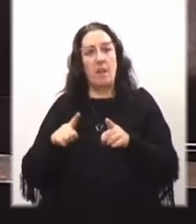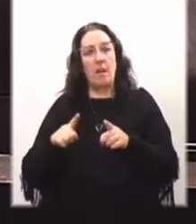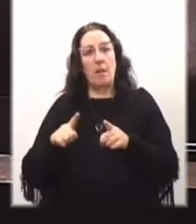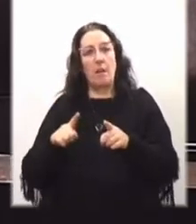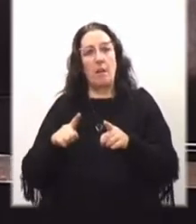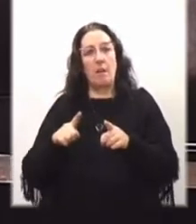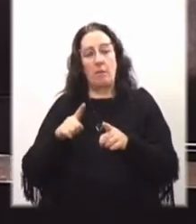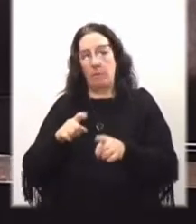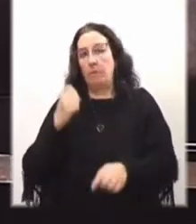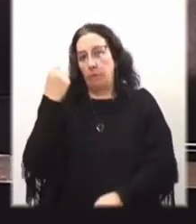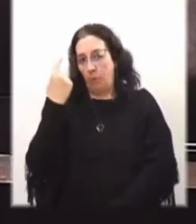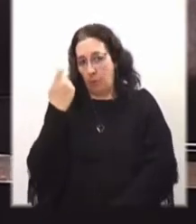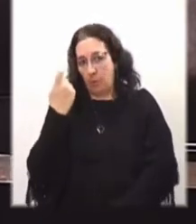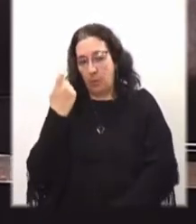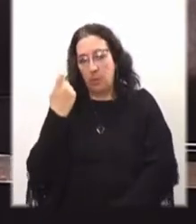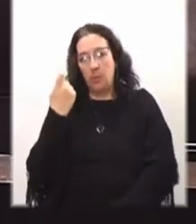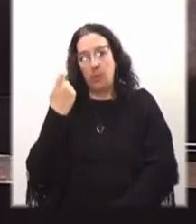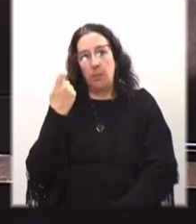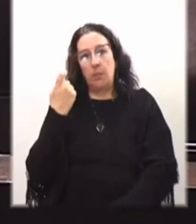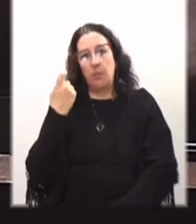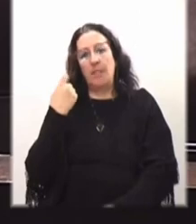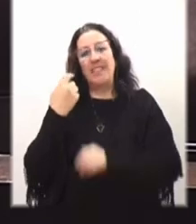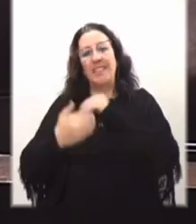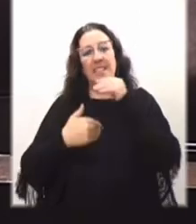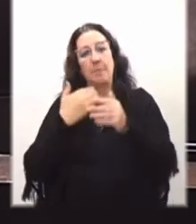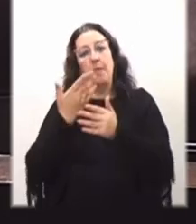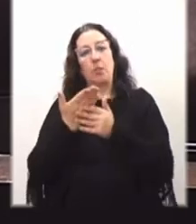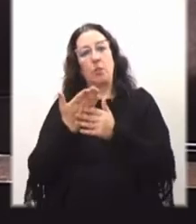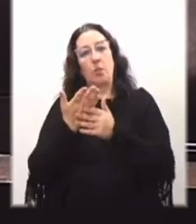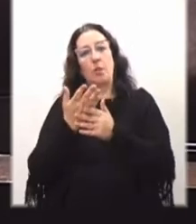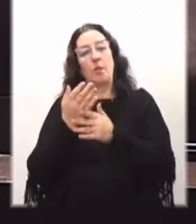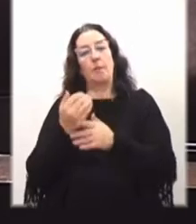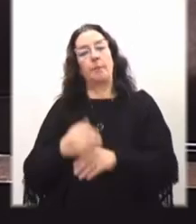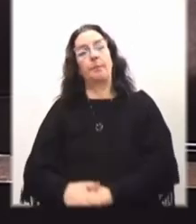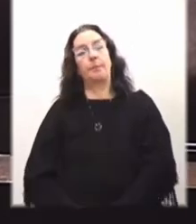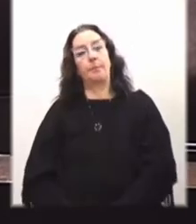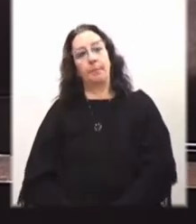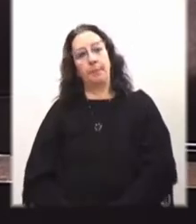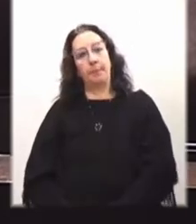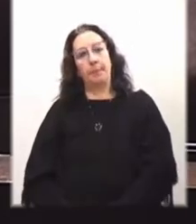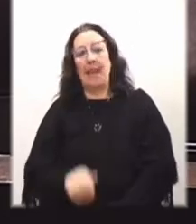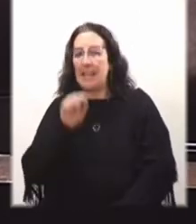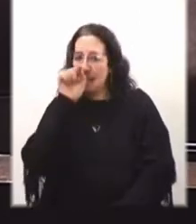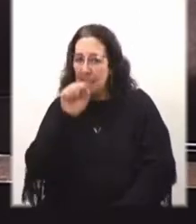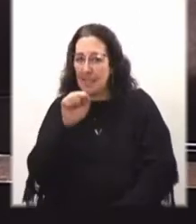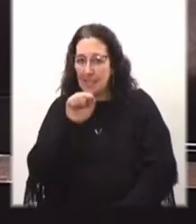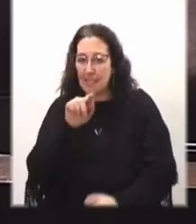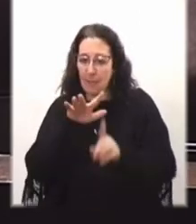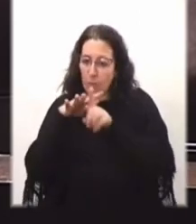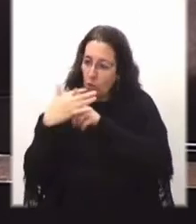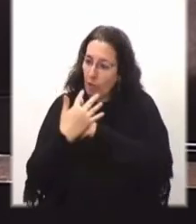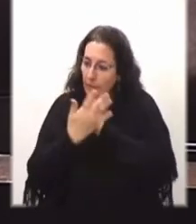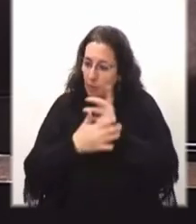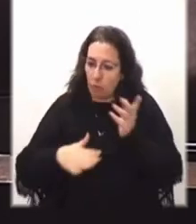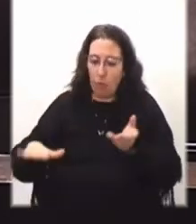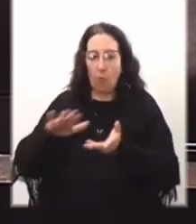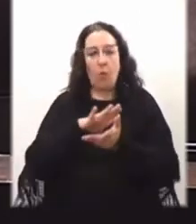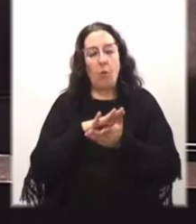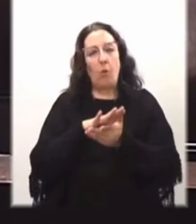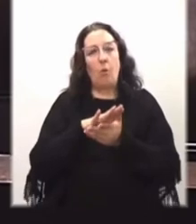vertientes fuertes de crecimiento de la SEP. Y en ese contexto se